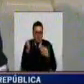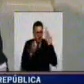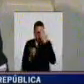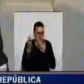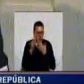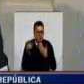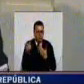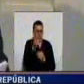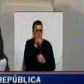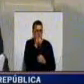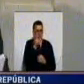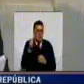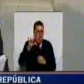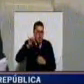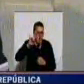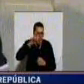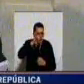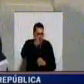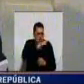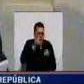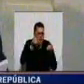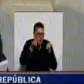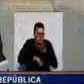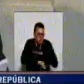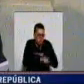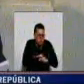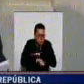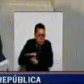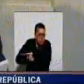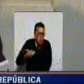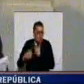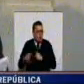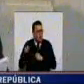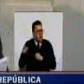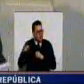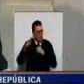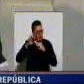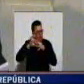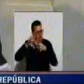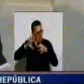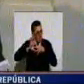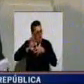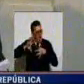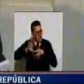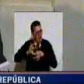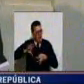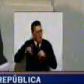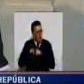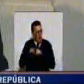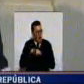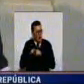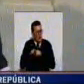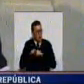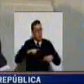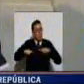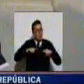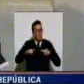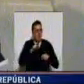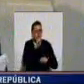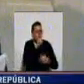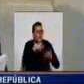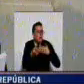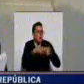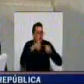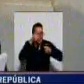no es propensa a la manipulación. Hay muchas partes sueltas, demasiadas oportunidades para que los administradores jueguen con